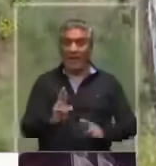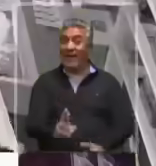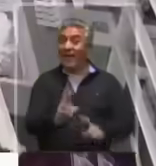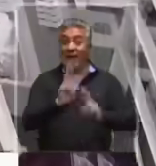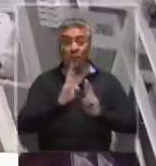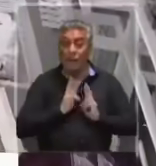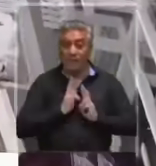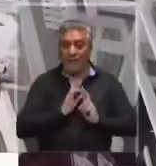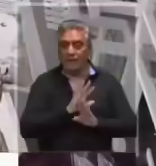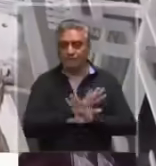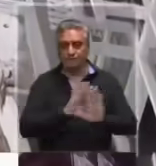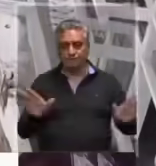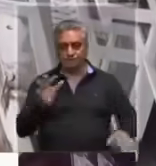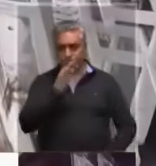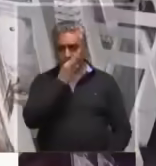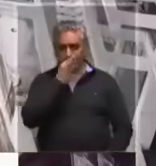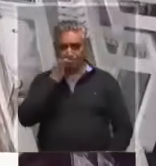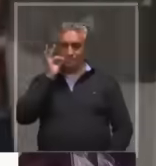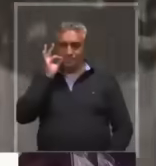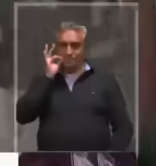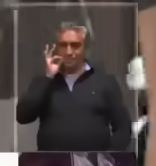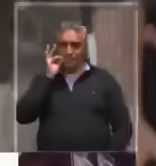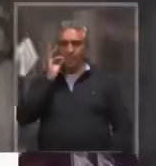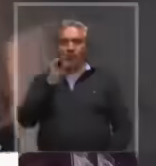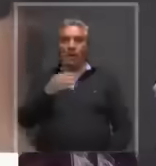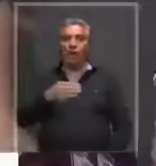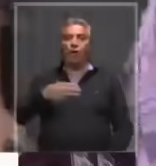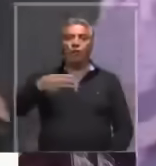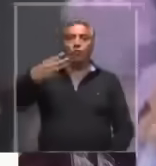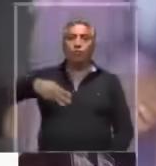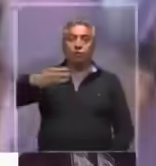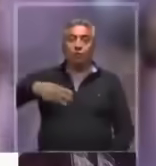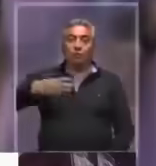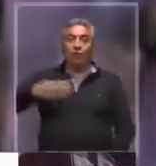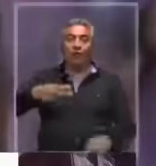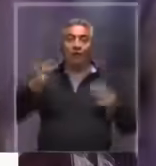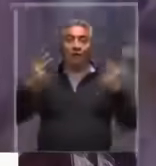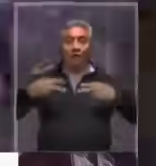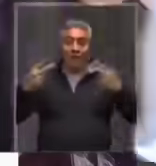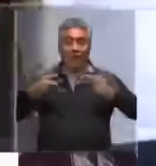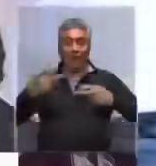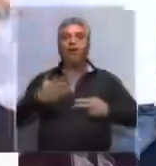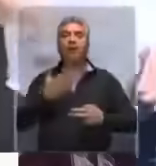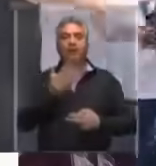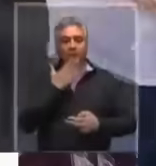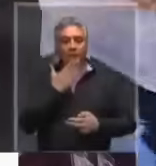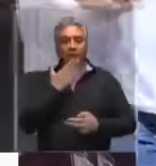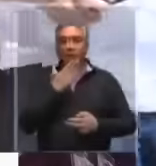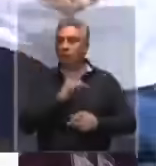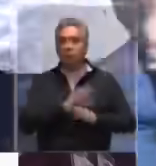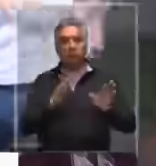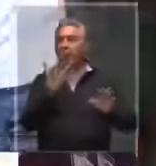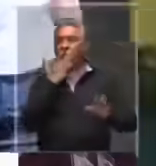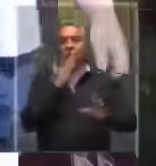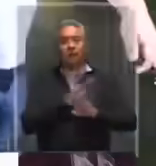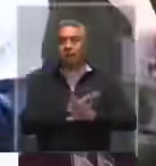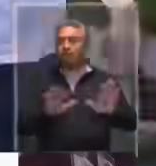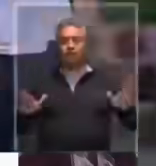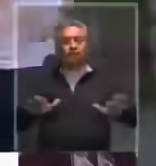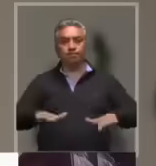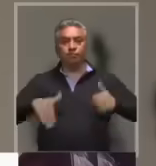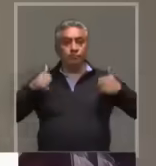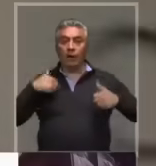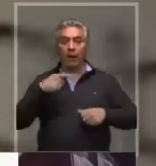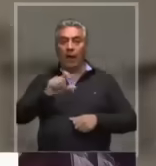ellos. Lo mismo ocurrió con el municipio de Viña del Mar. Hasta ahora no han estado disponibles para hablar con Reportajes Tele